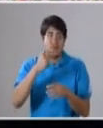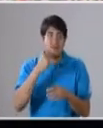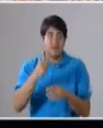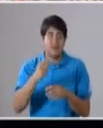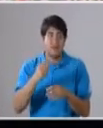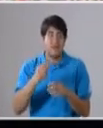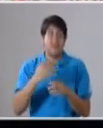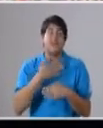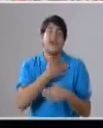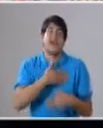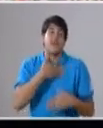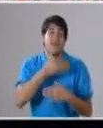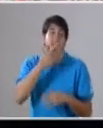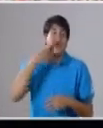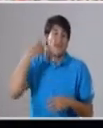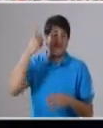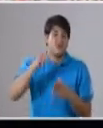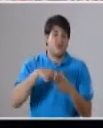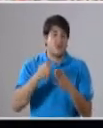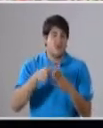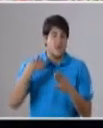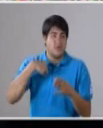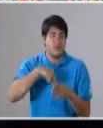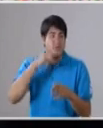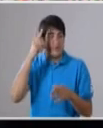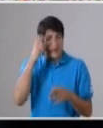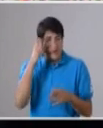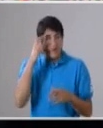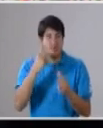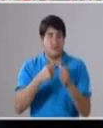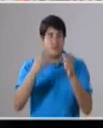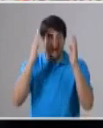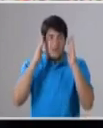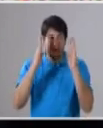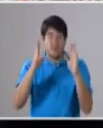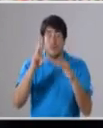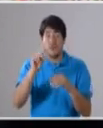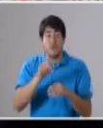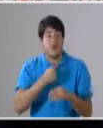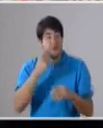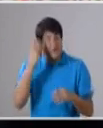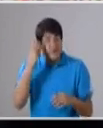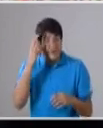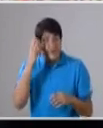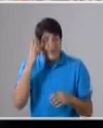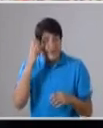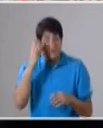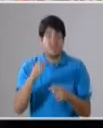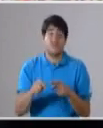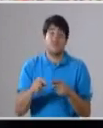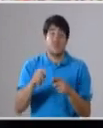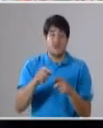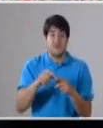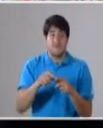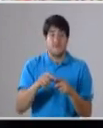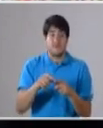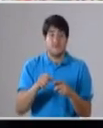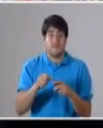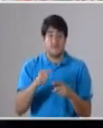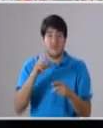Dios. Que cuando nosotros escuchamos atentamente, no solamente es venir y oír, como oír una alabanza,